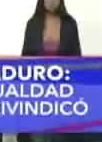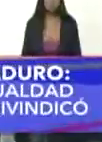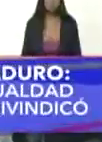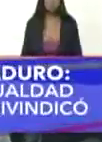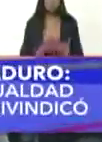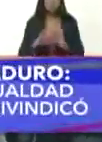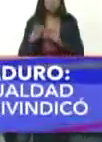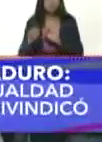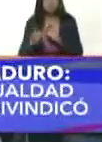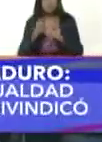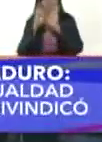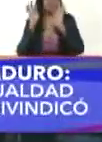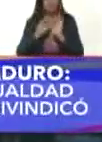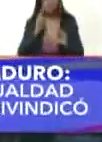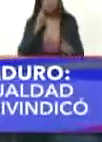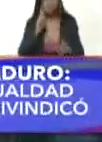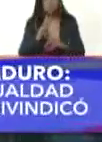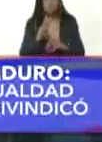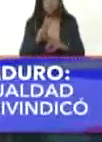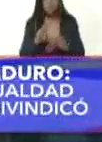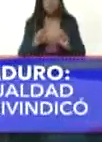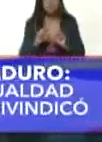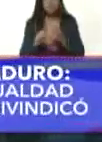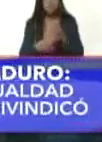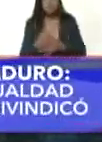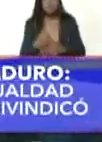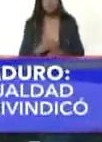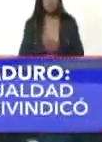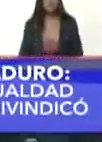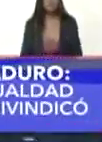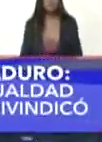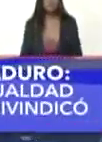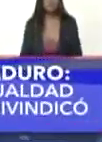Así debemos reconocerlo y así debemos mantenerlo.